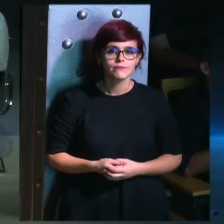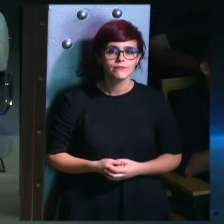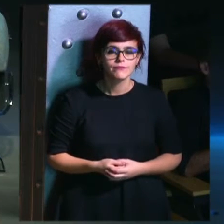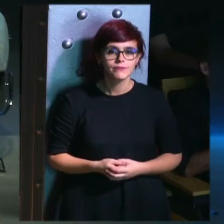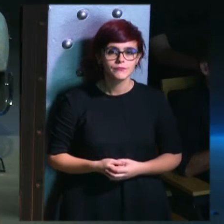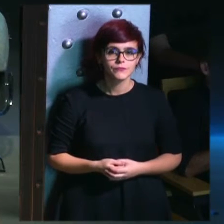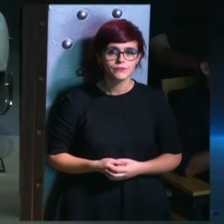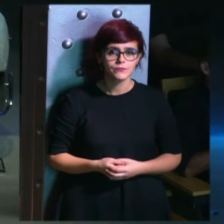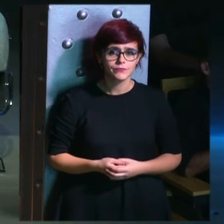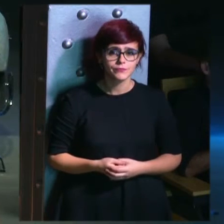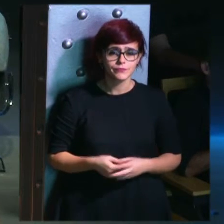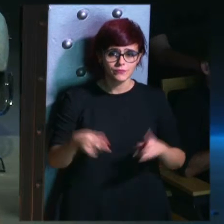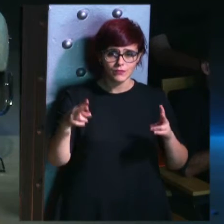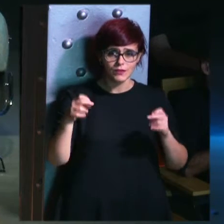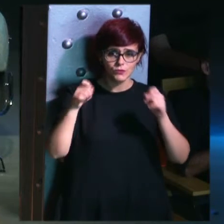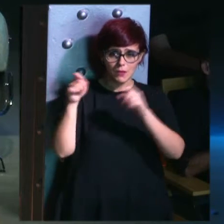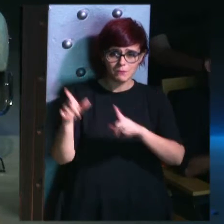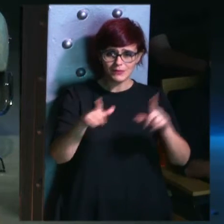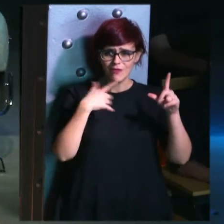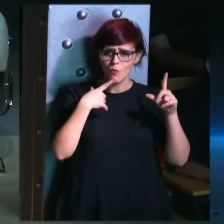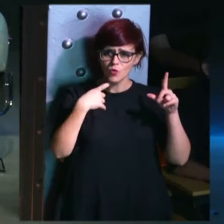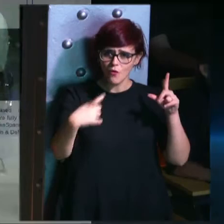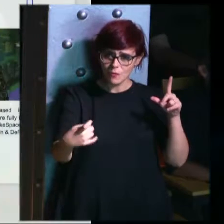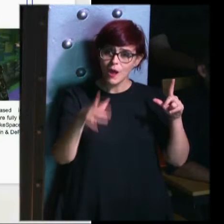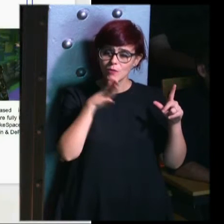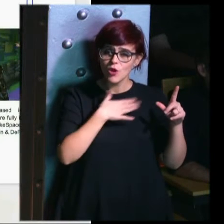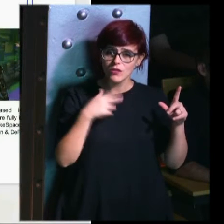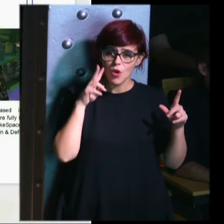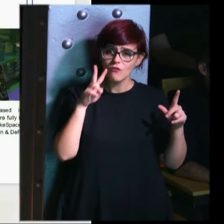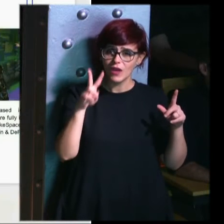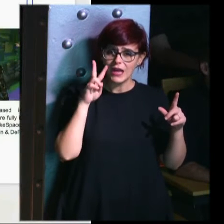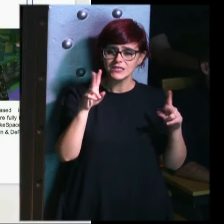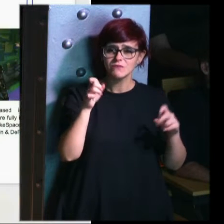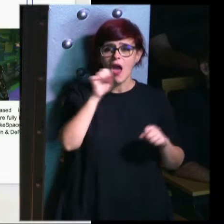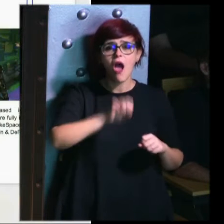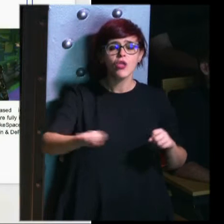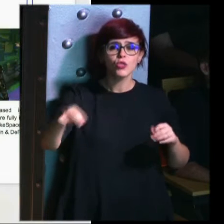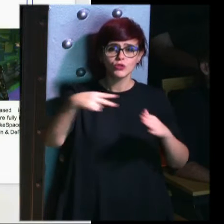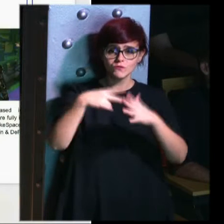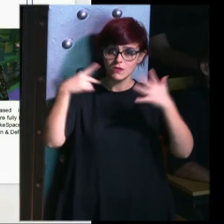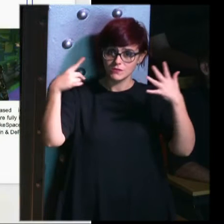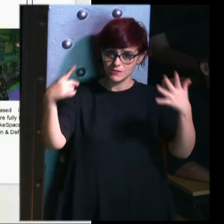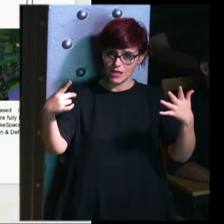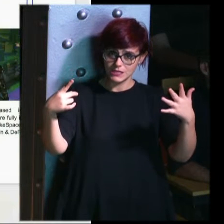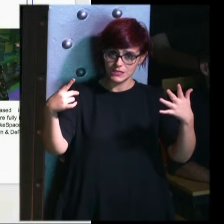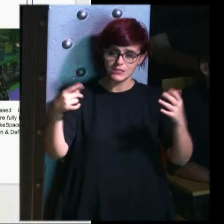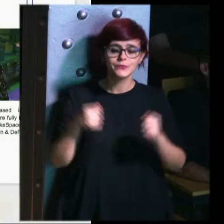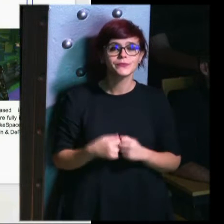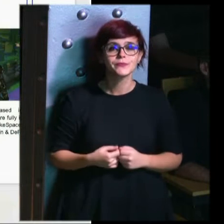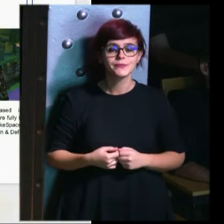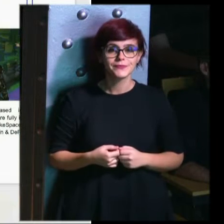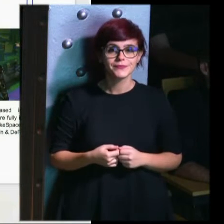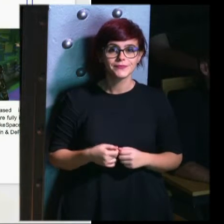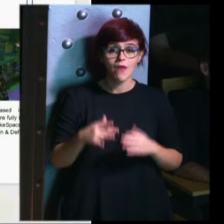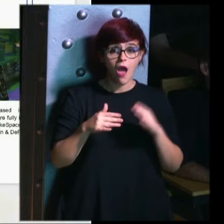Esta es una pantalla muy compleja y la vamos a pasar muy rápido, pero solo quiero que os fijéis, esto es como de 2006. Entonces, en la parte